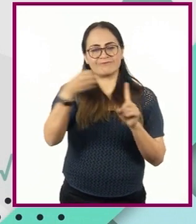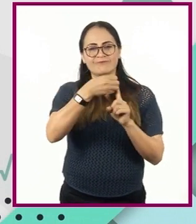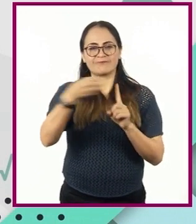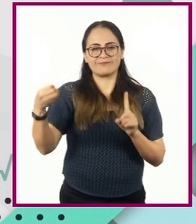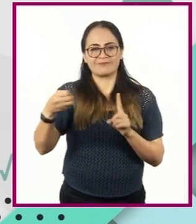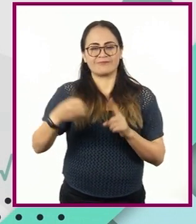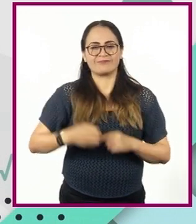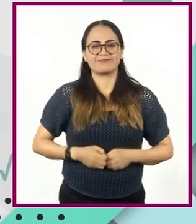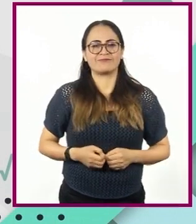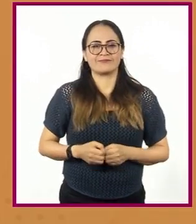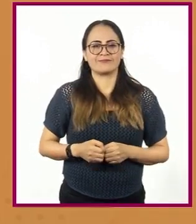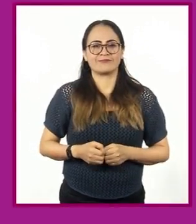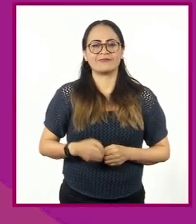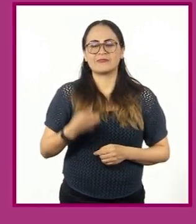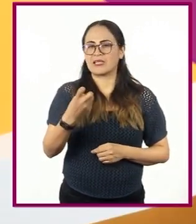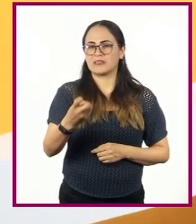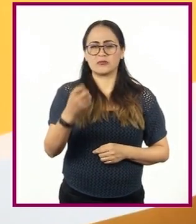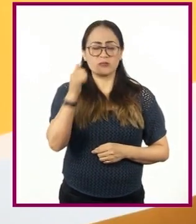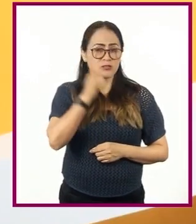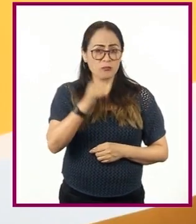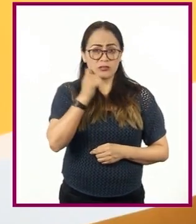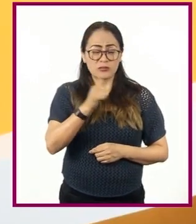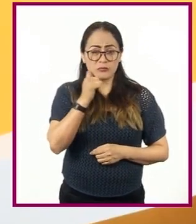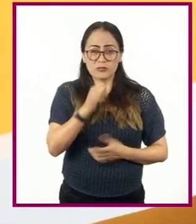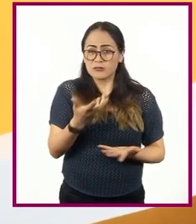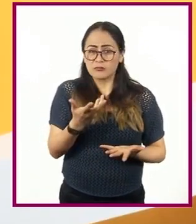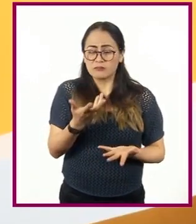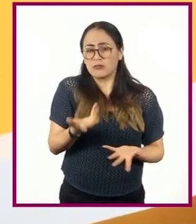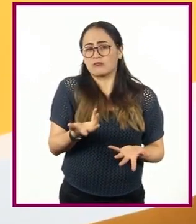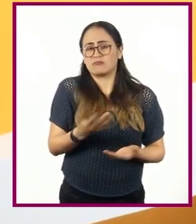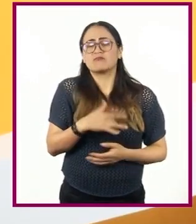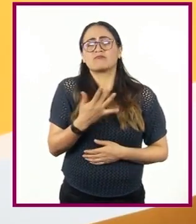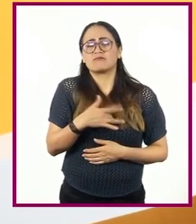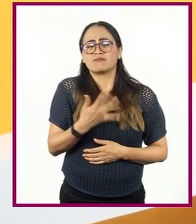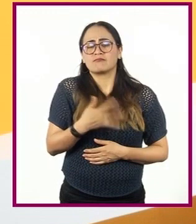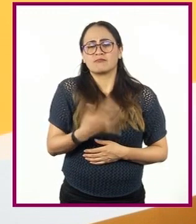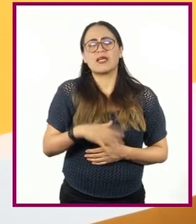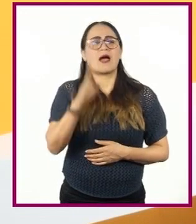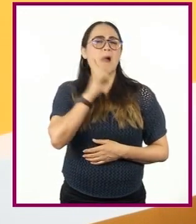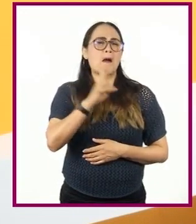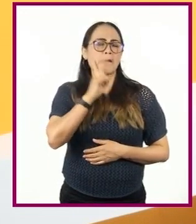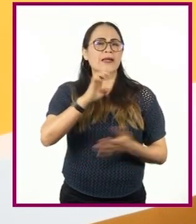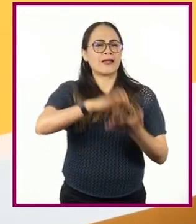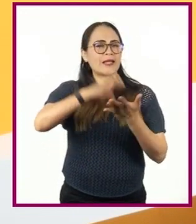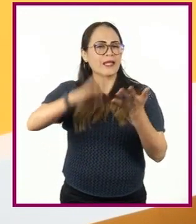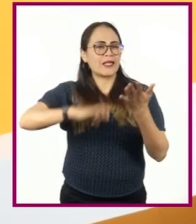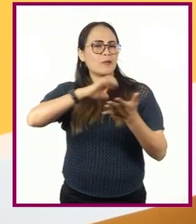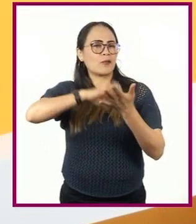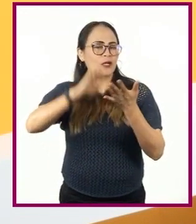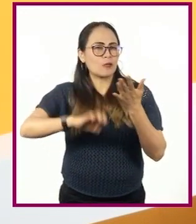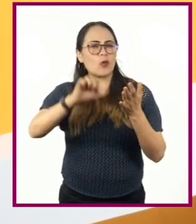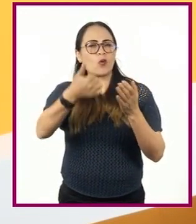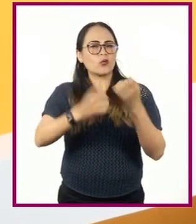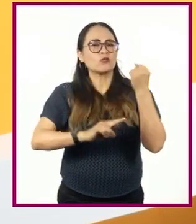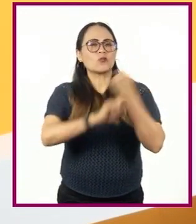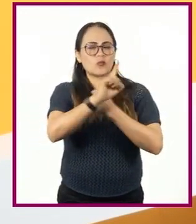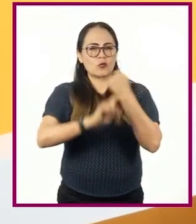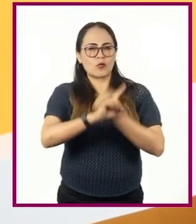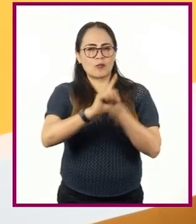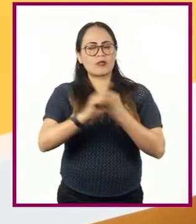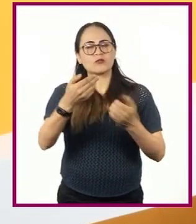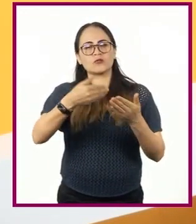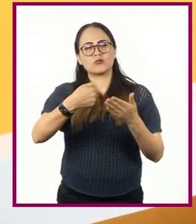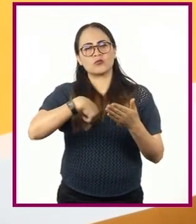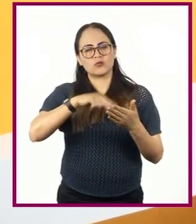anterior sucede en todos los casos? ¿Qué piensan? Analicemos más casos. Para ello, el maestro Eduardo y yo,